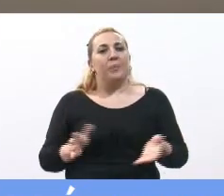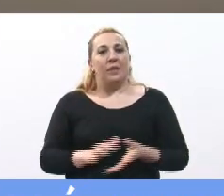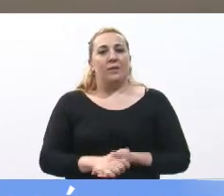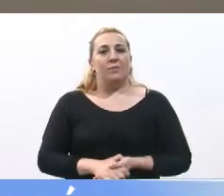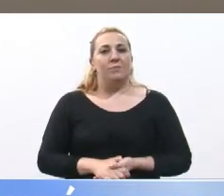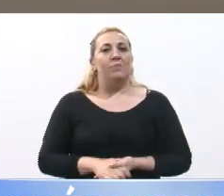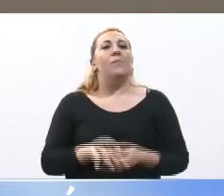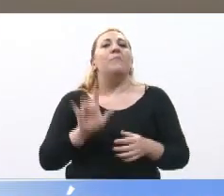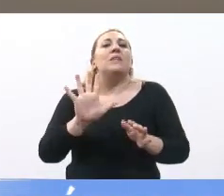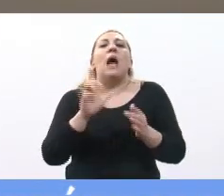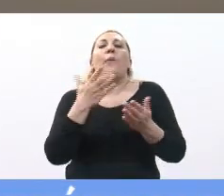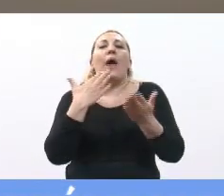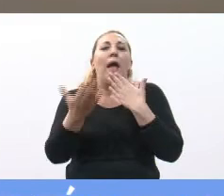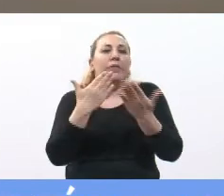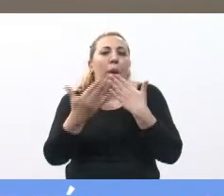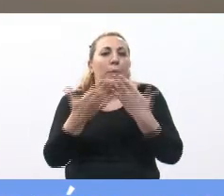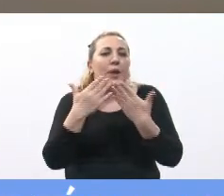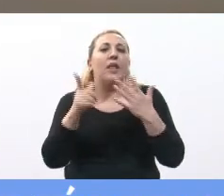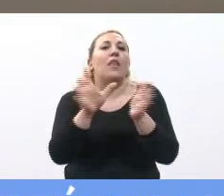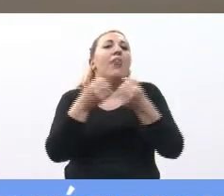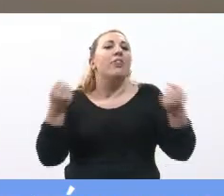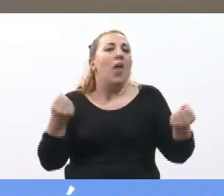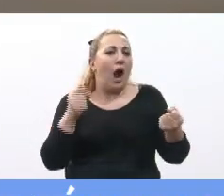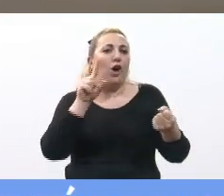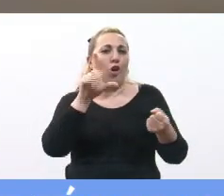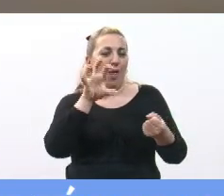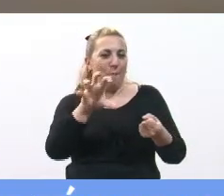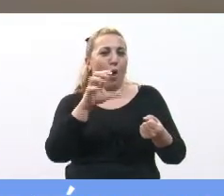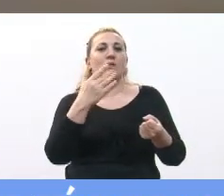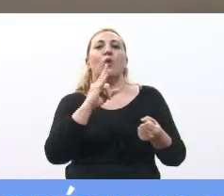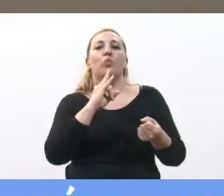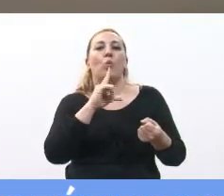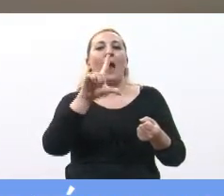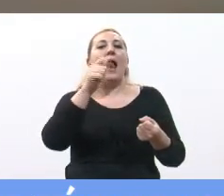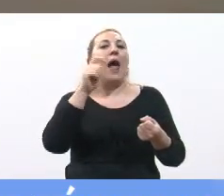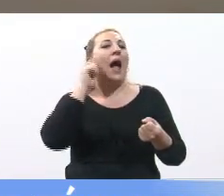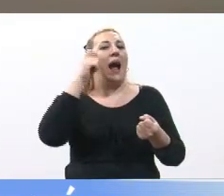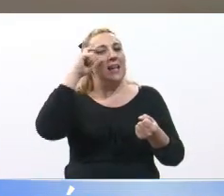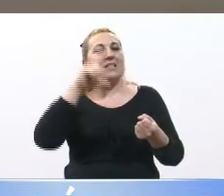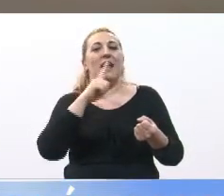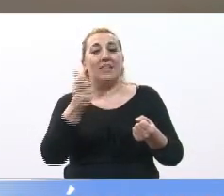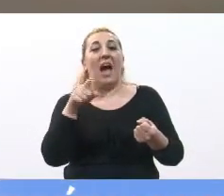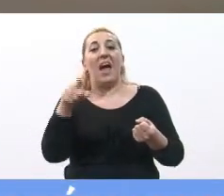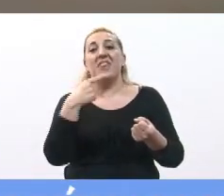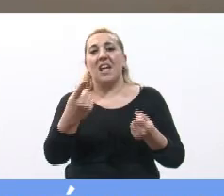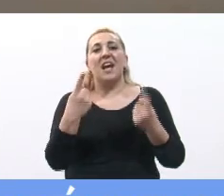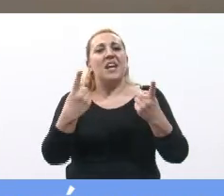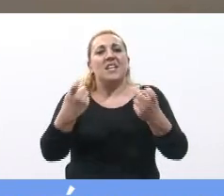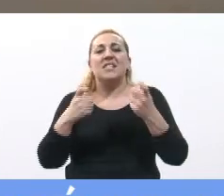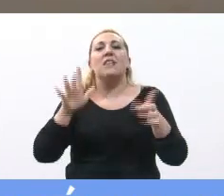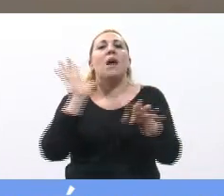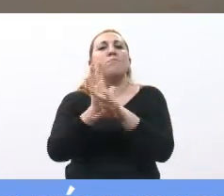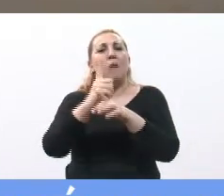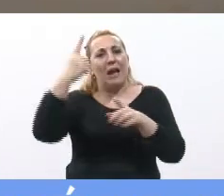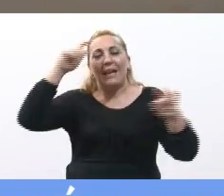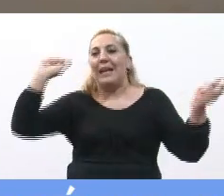una entrevista que le habían hecho en un diario local de Tucumán, en La Gaceta. Y ella dijo: es necesario una revolución